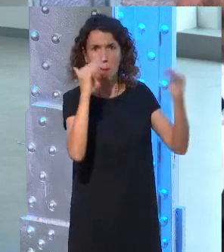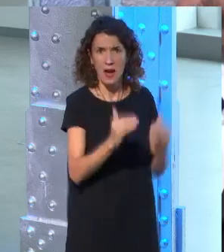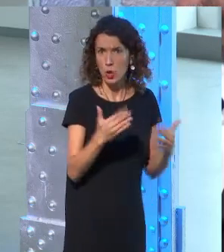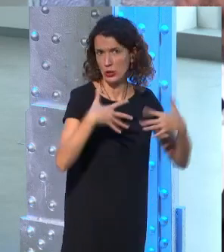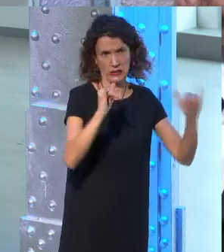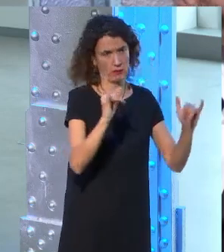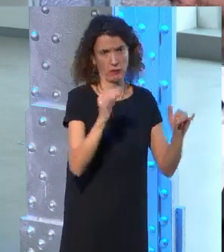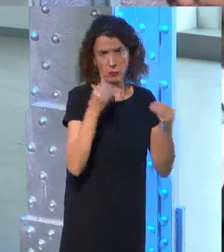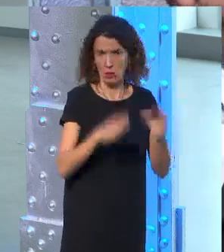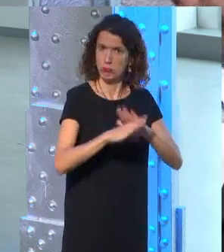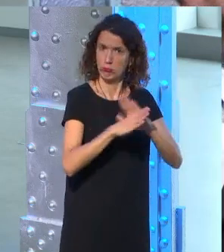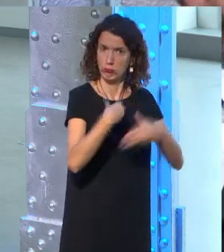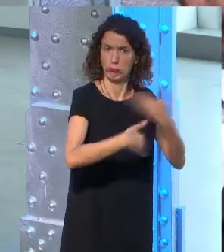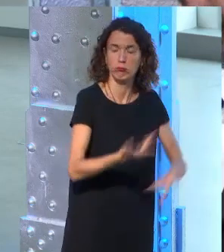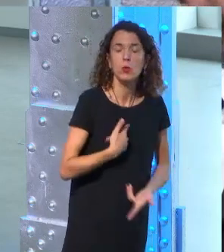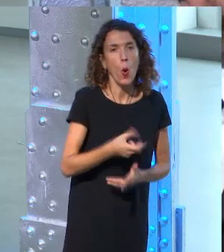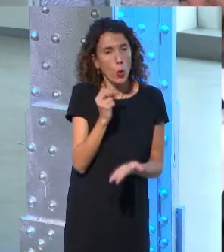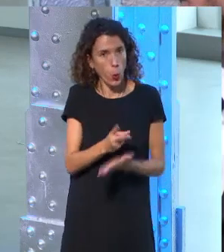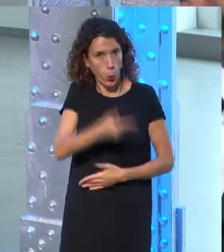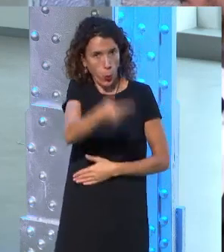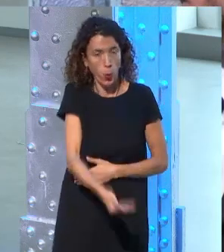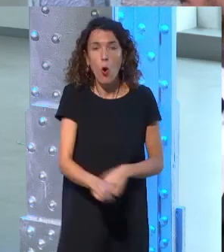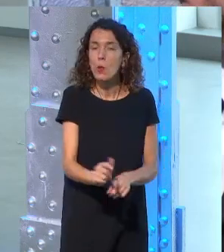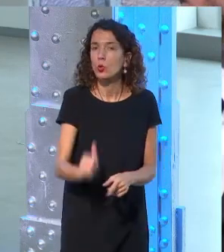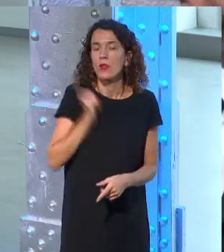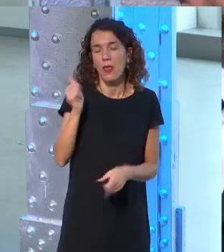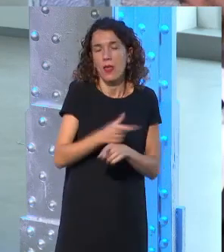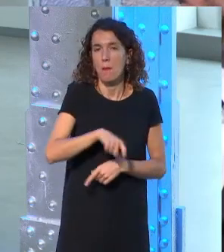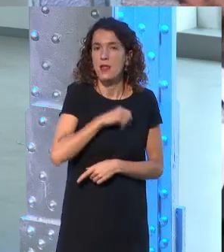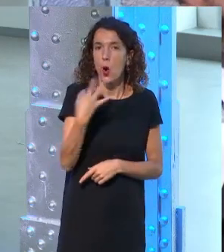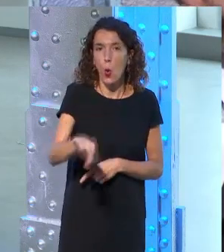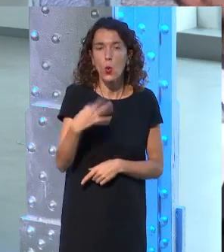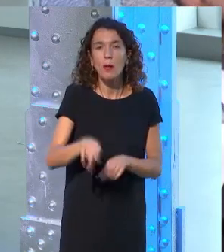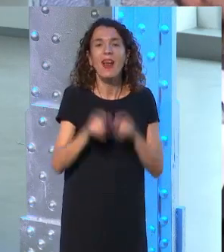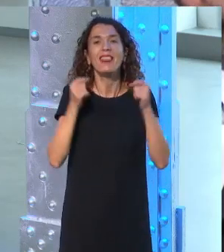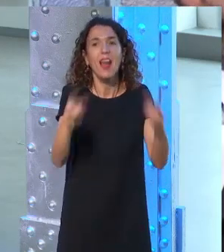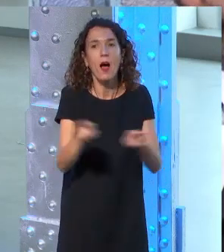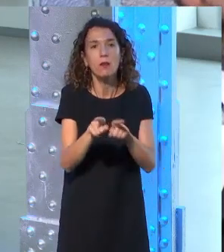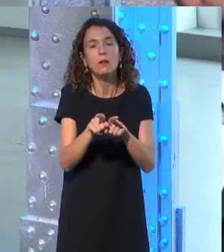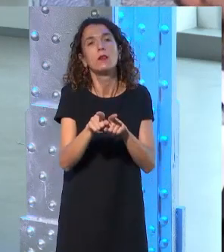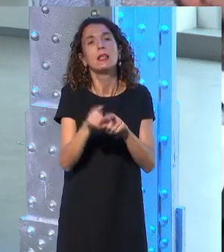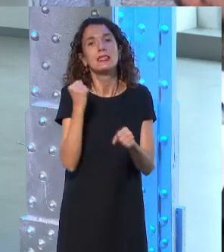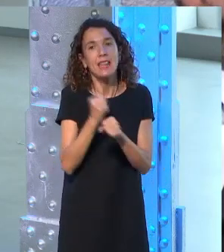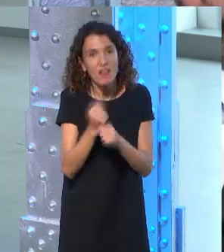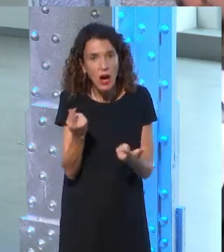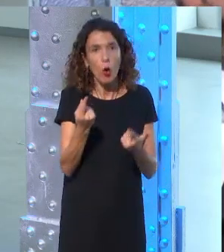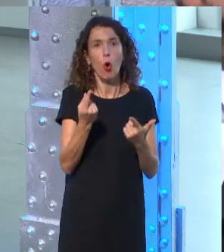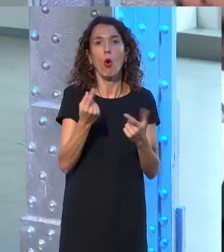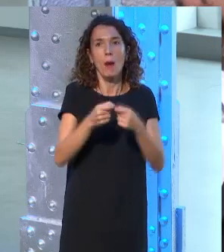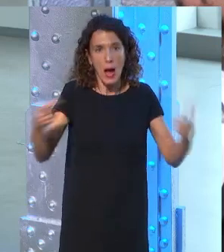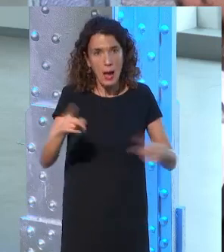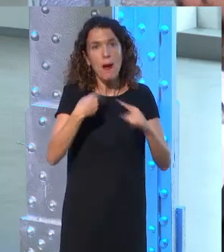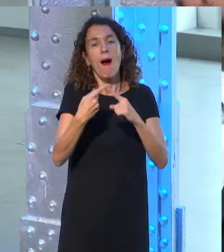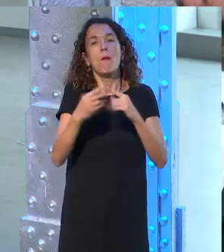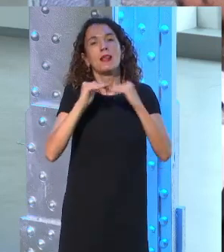Bien, es un gran reto y una oportunidad para España para favorecer empleos, su mantenimiento y